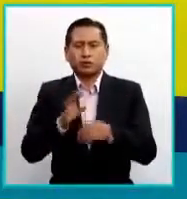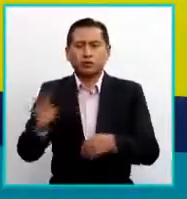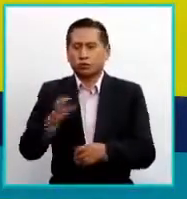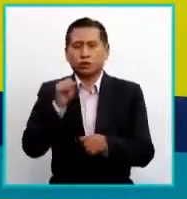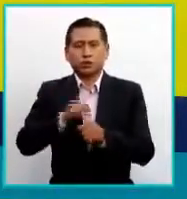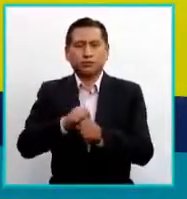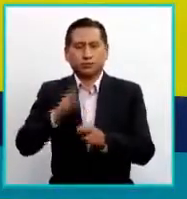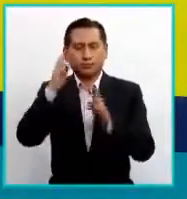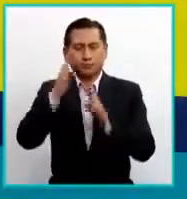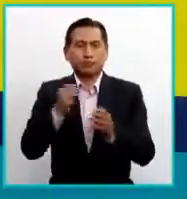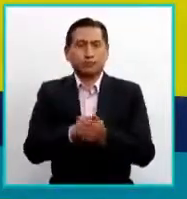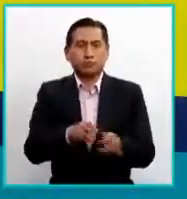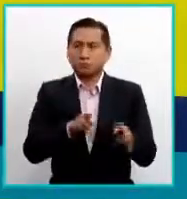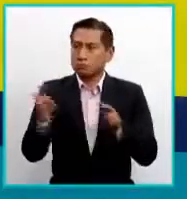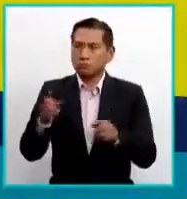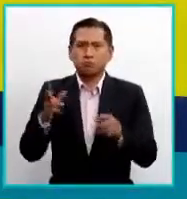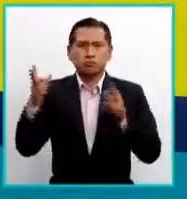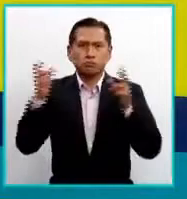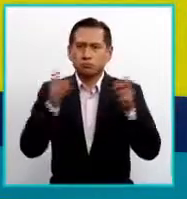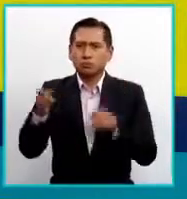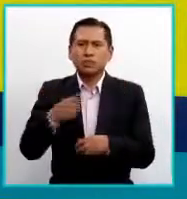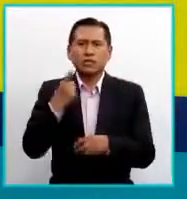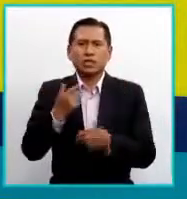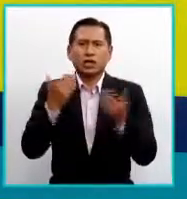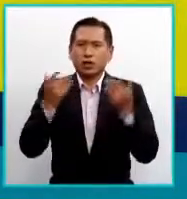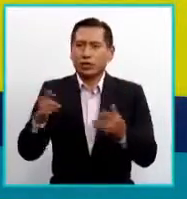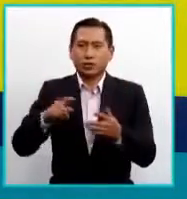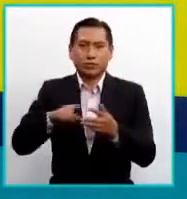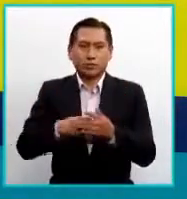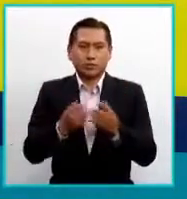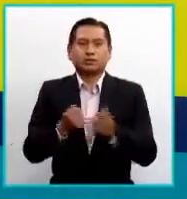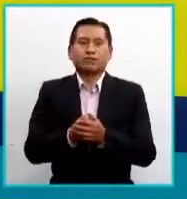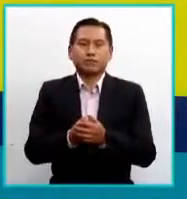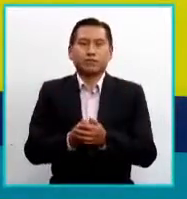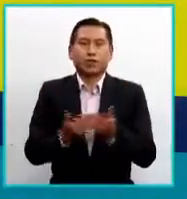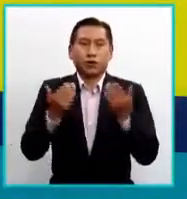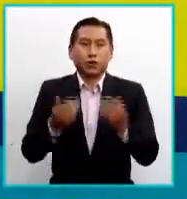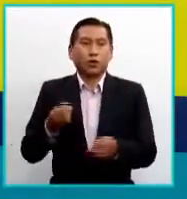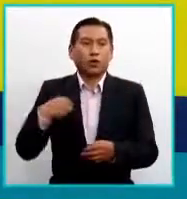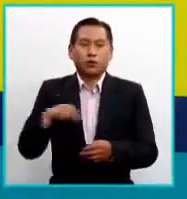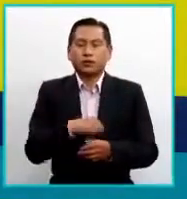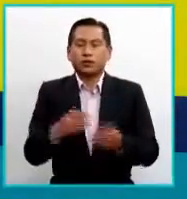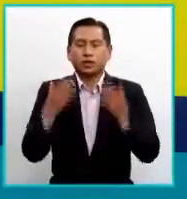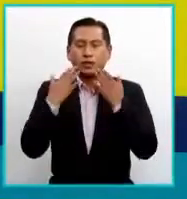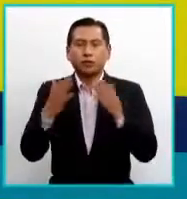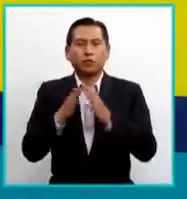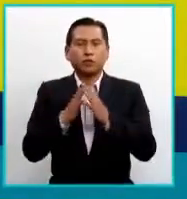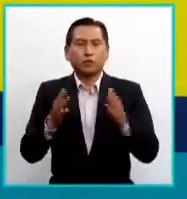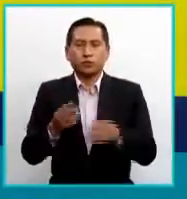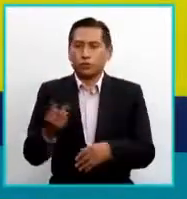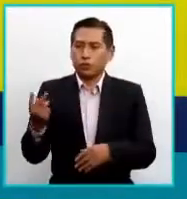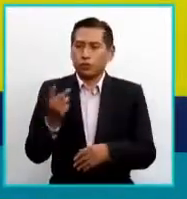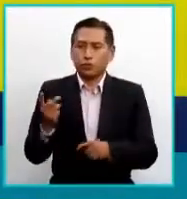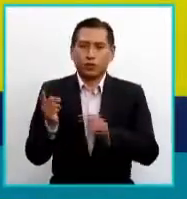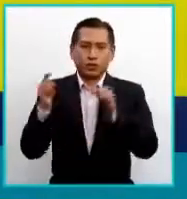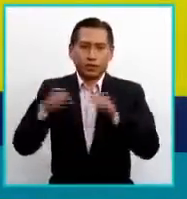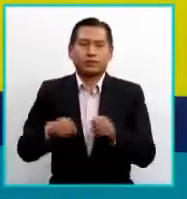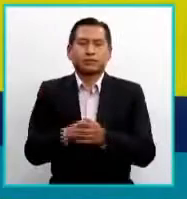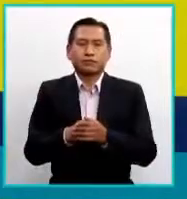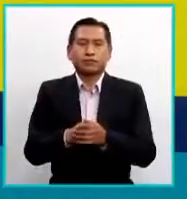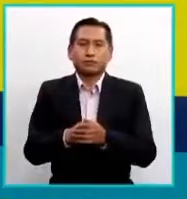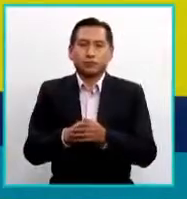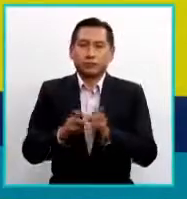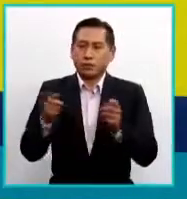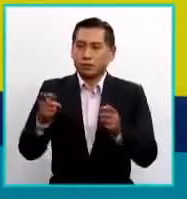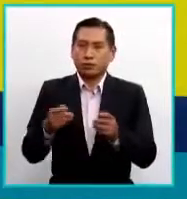trabajo. Ya han visto, ya han escuchado con quién estábamos arrancando hoy. Vamos a agradecerle muchísimo a ambos por estar acá. En un